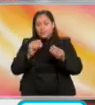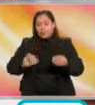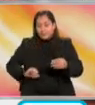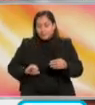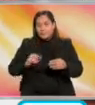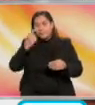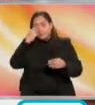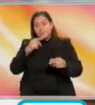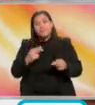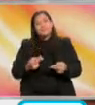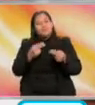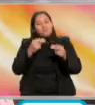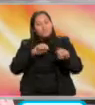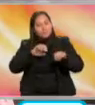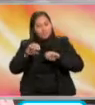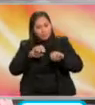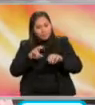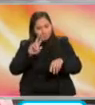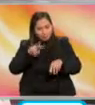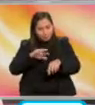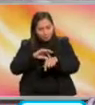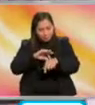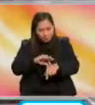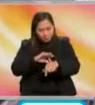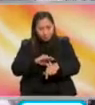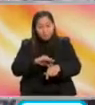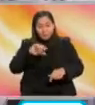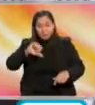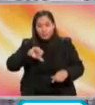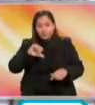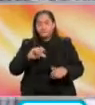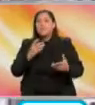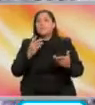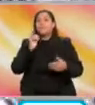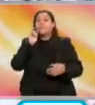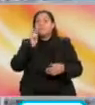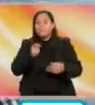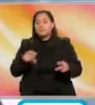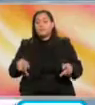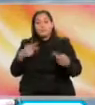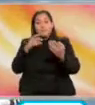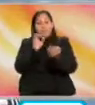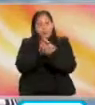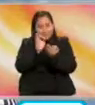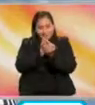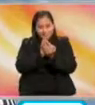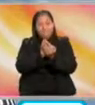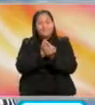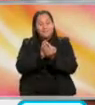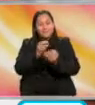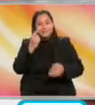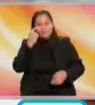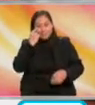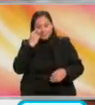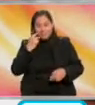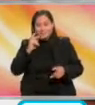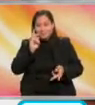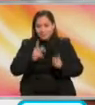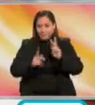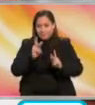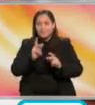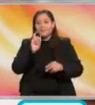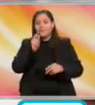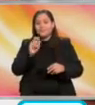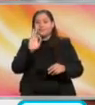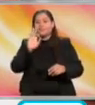un emprendimiento real del día de hoy, que son la venta de tamales. Sí. Vamos a platicar de lo que es